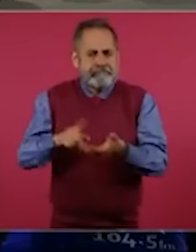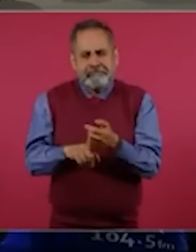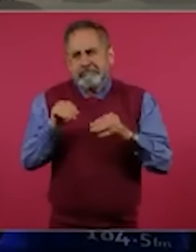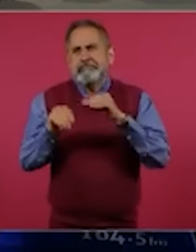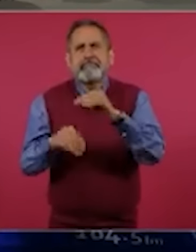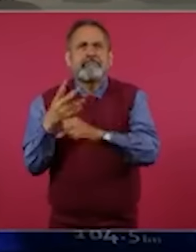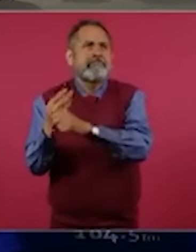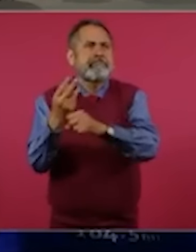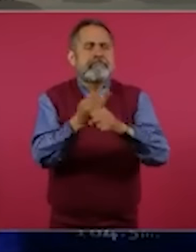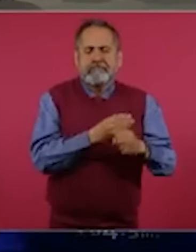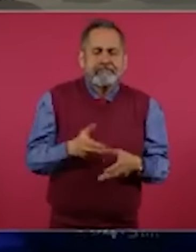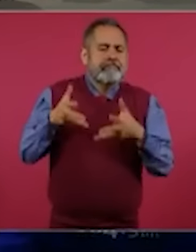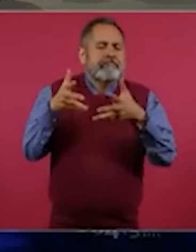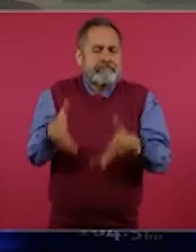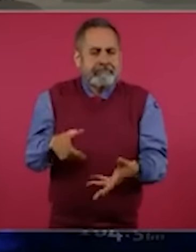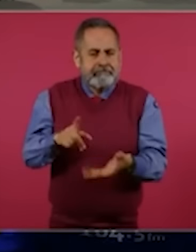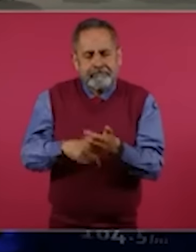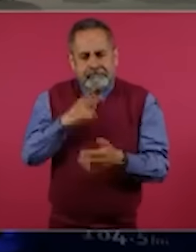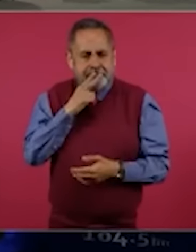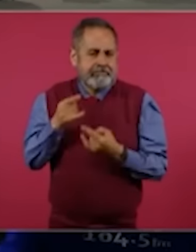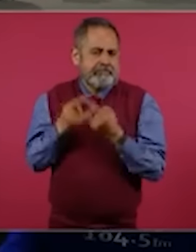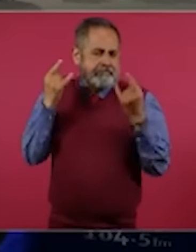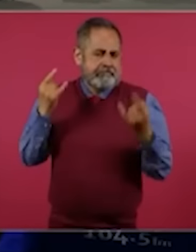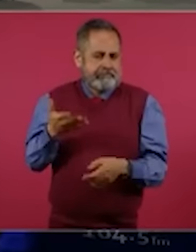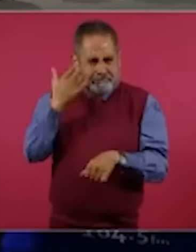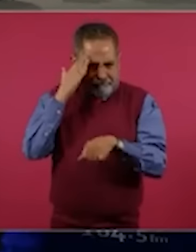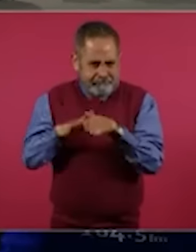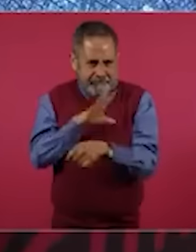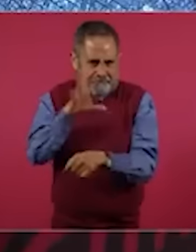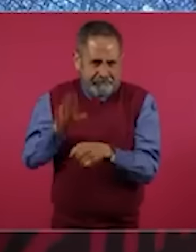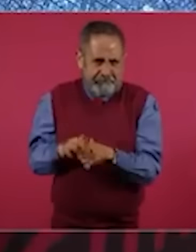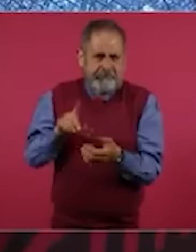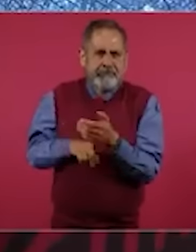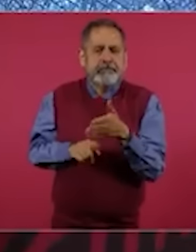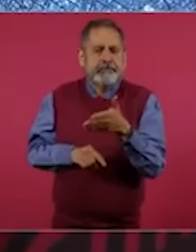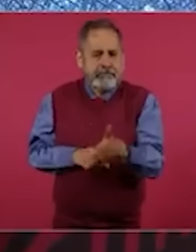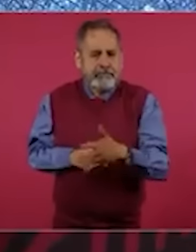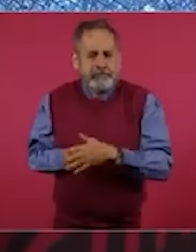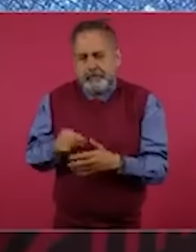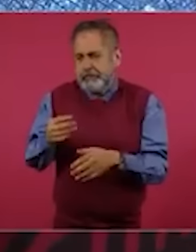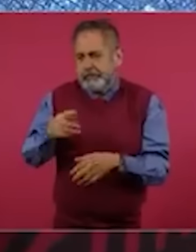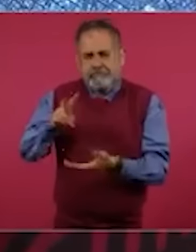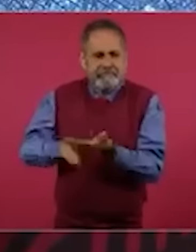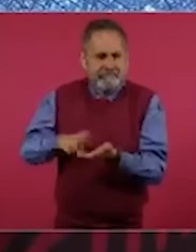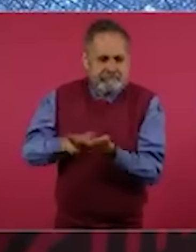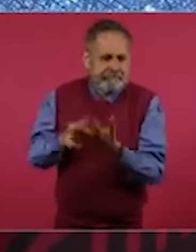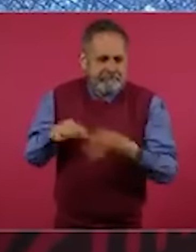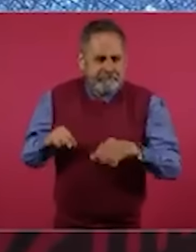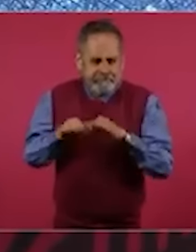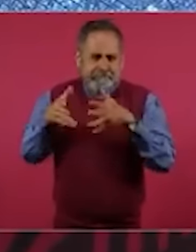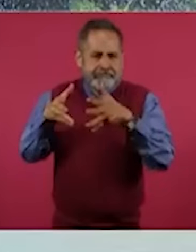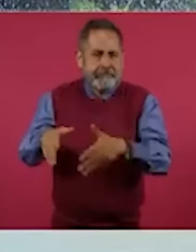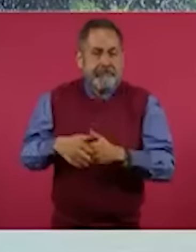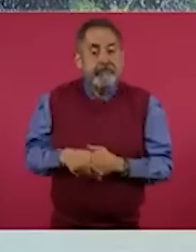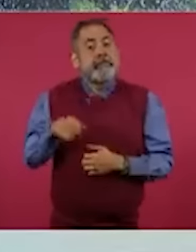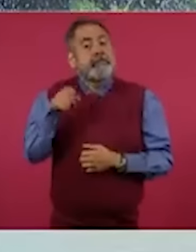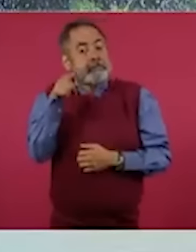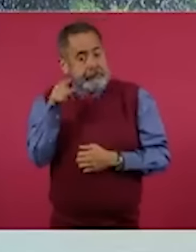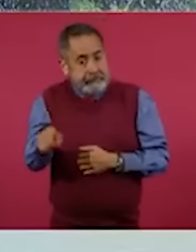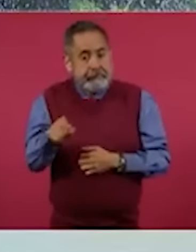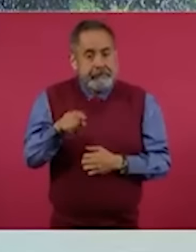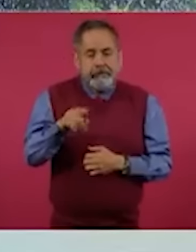de albergar y de almacenar esta, conservar los tesoros artísticos. Y esta bodega